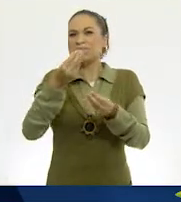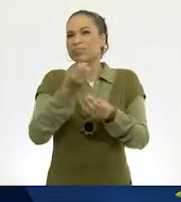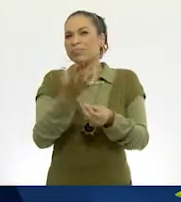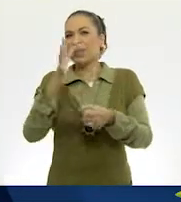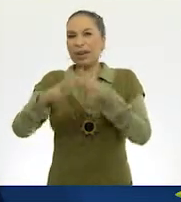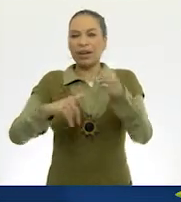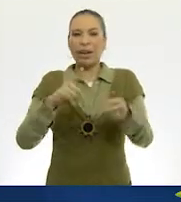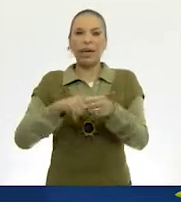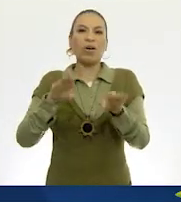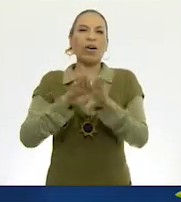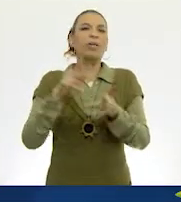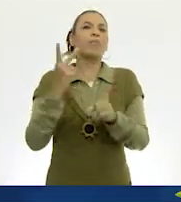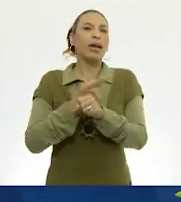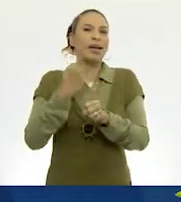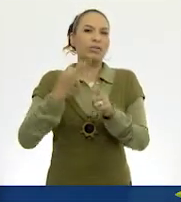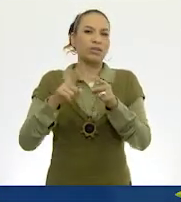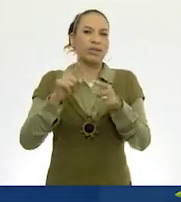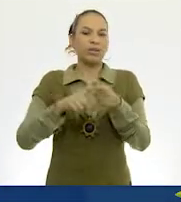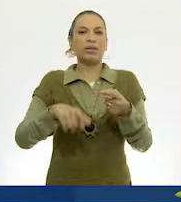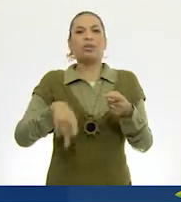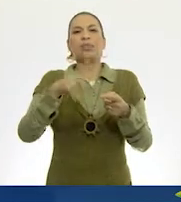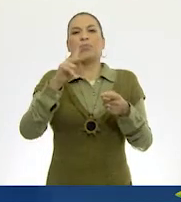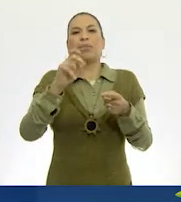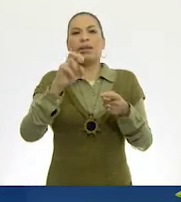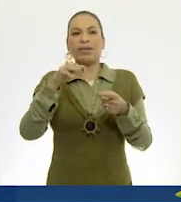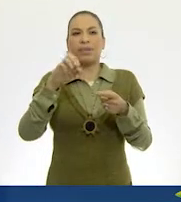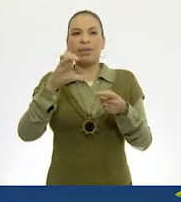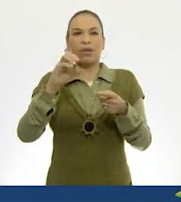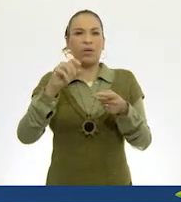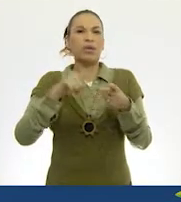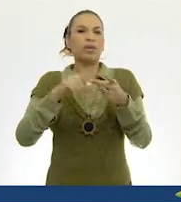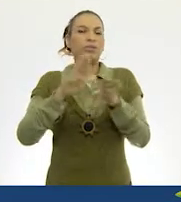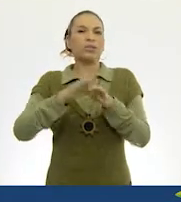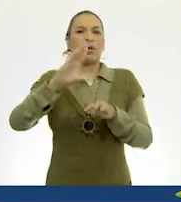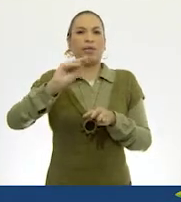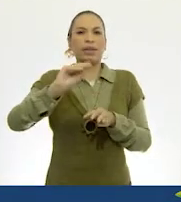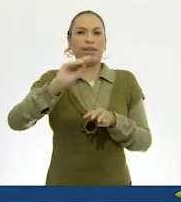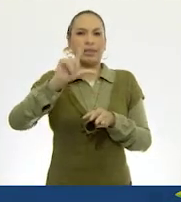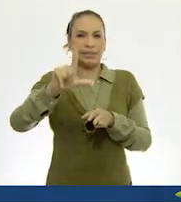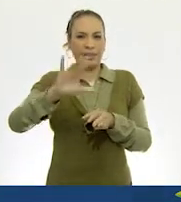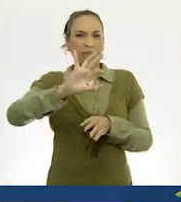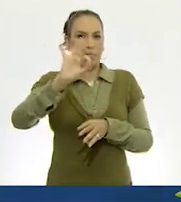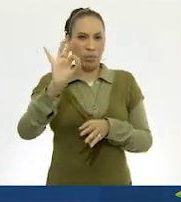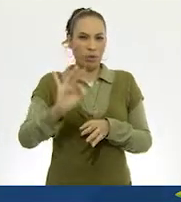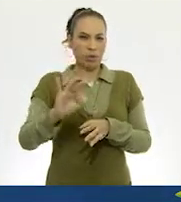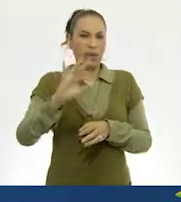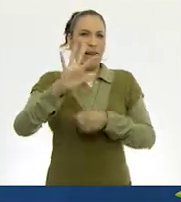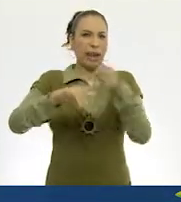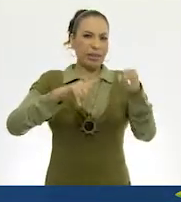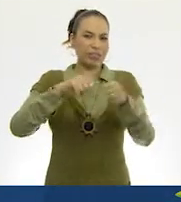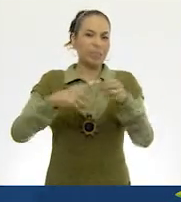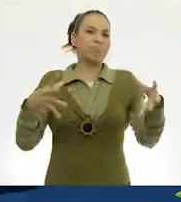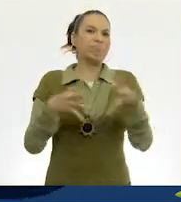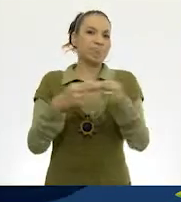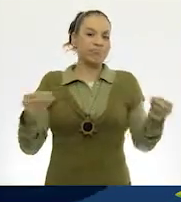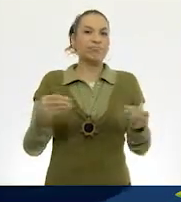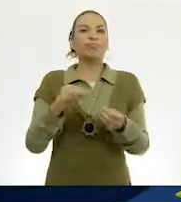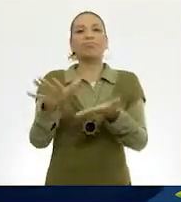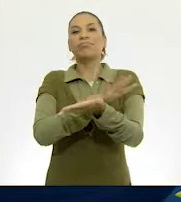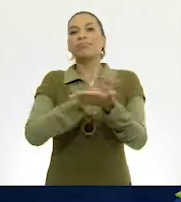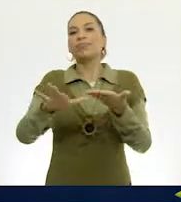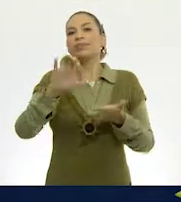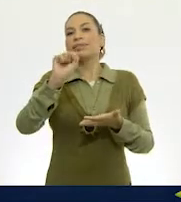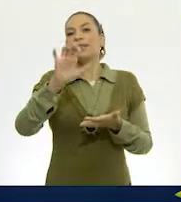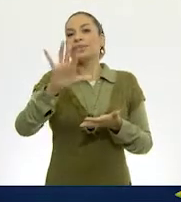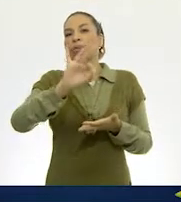como el caso de lo que sucedió en el Pérmico, donde prácticamente el 97% de las especies se extinguieron, o el